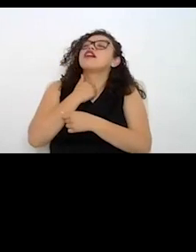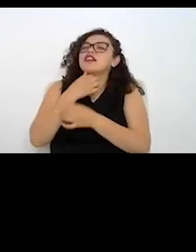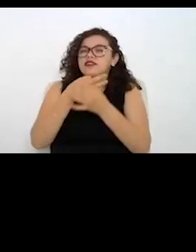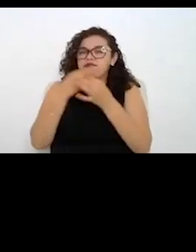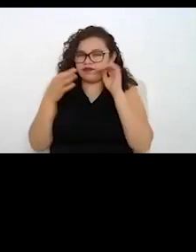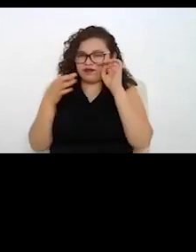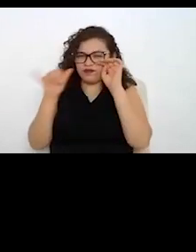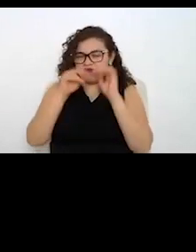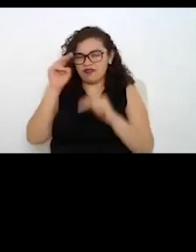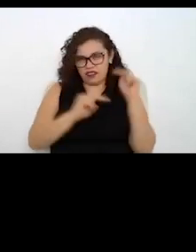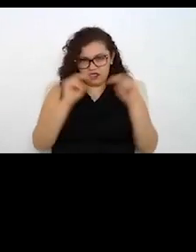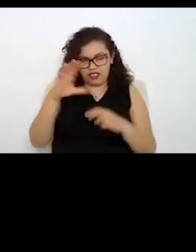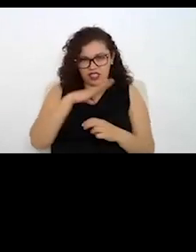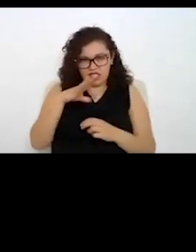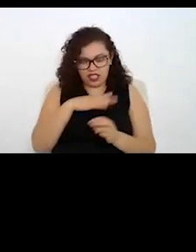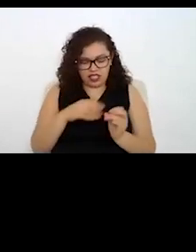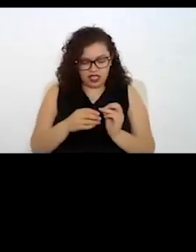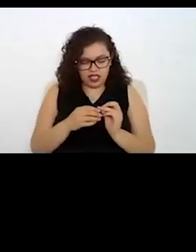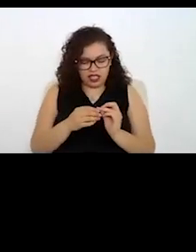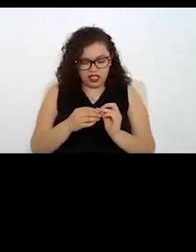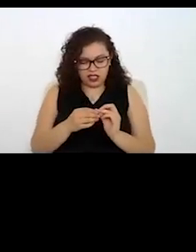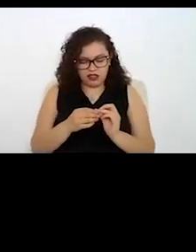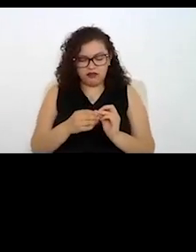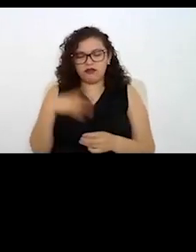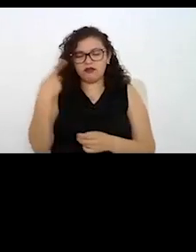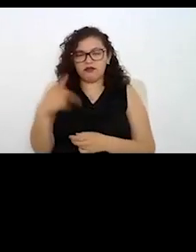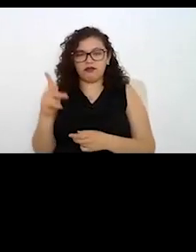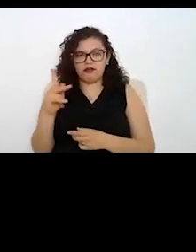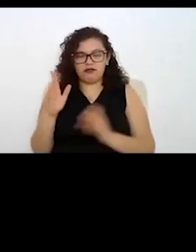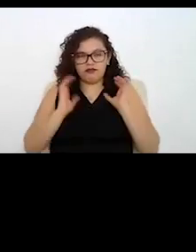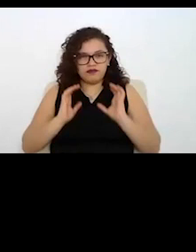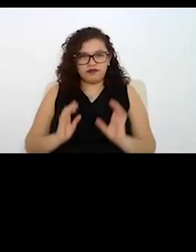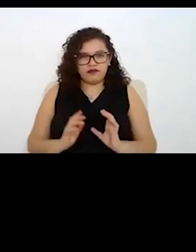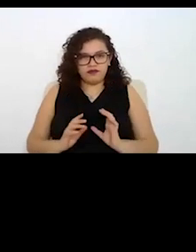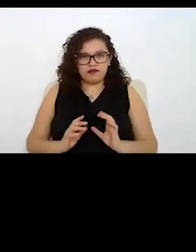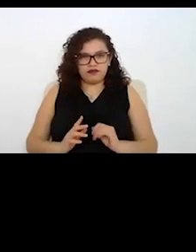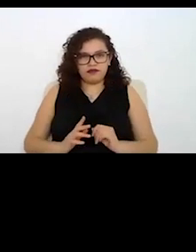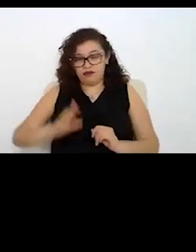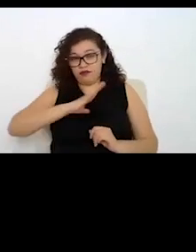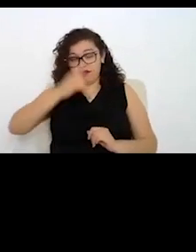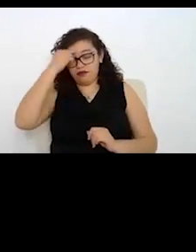del grado de alcohol que haya arrojado, sí es una causal